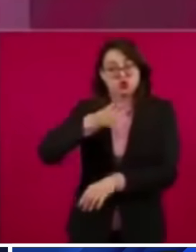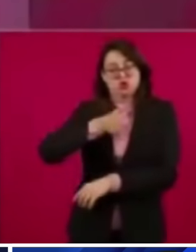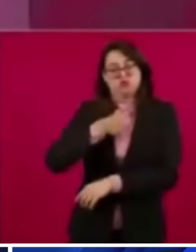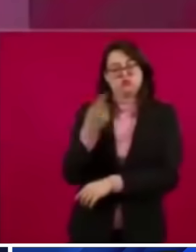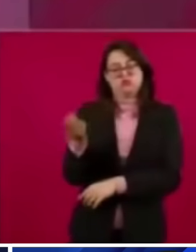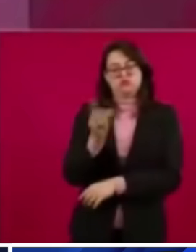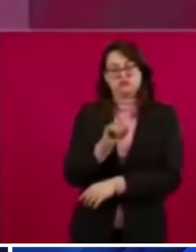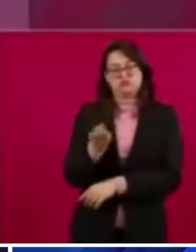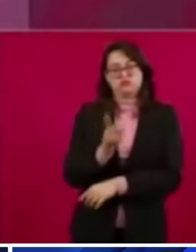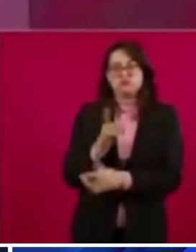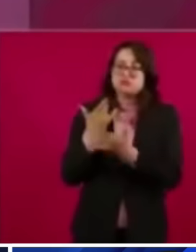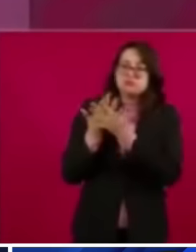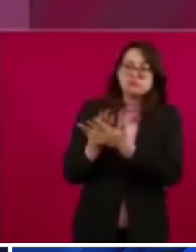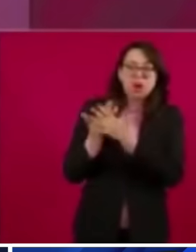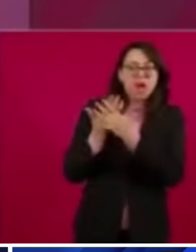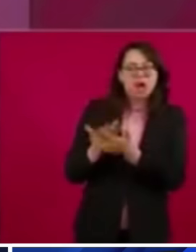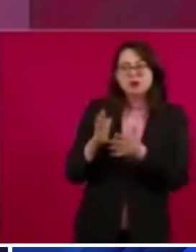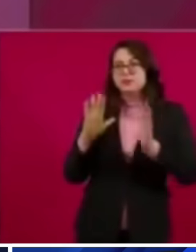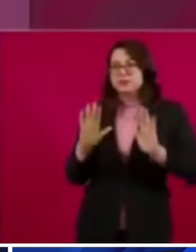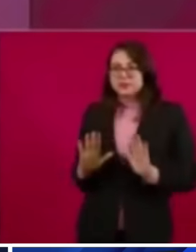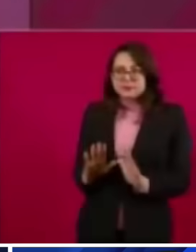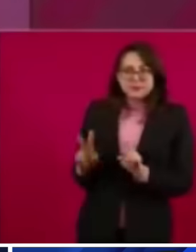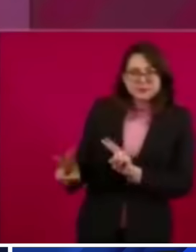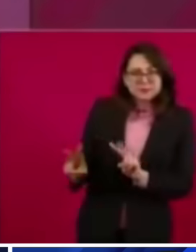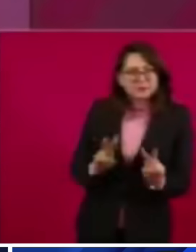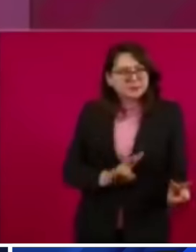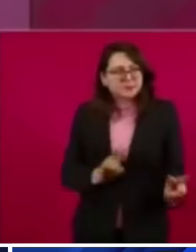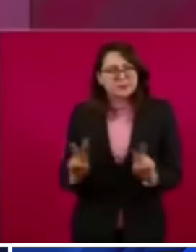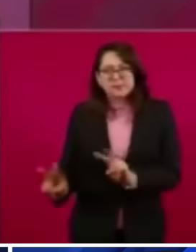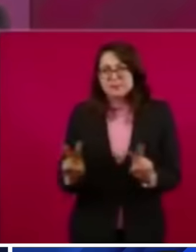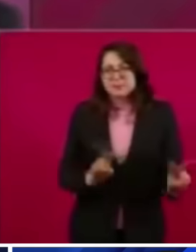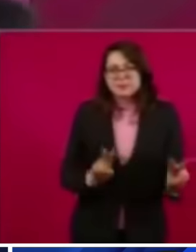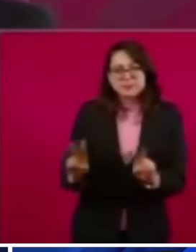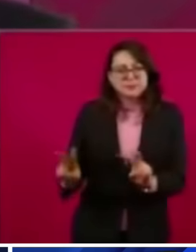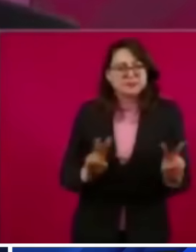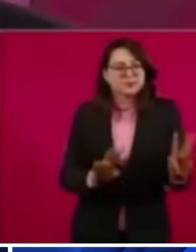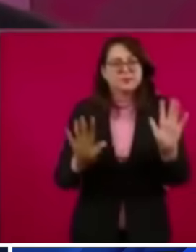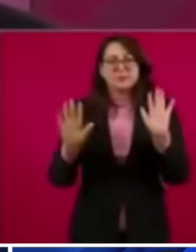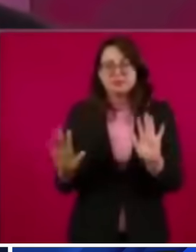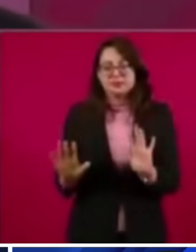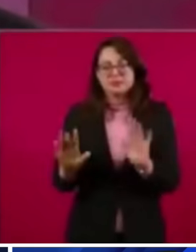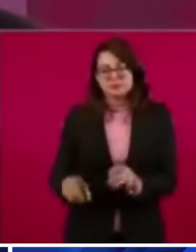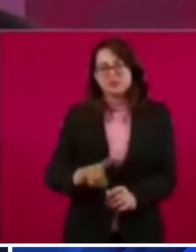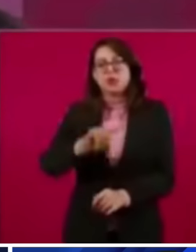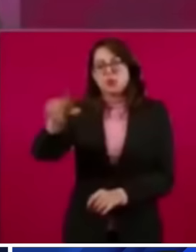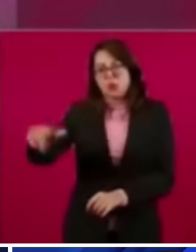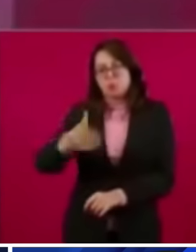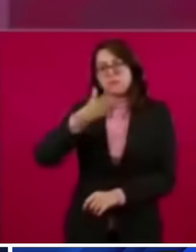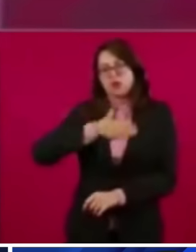posteriormente una postura. Todavía no termina